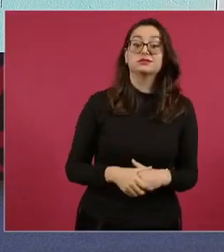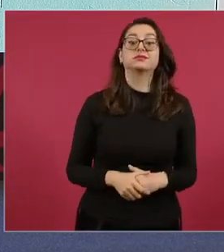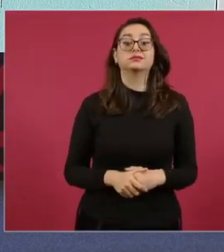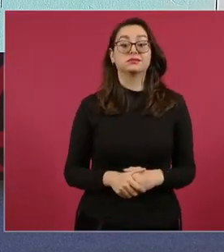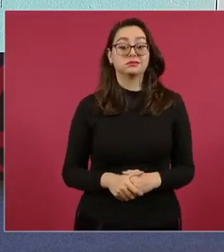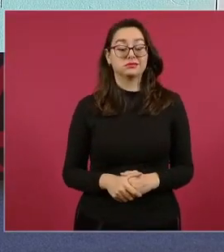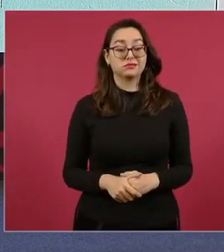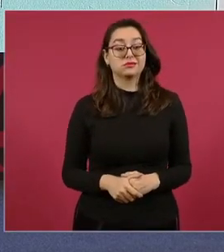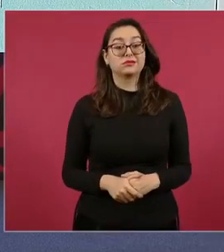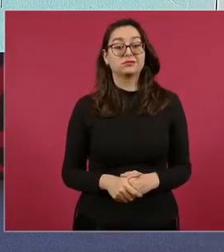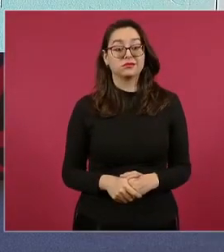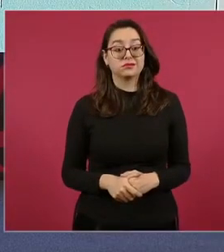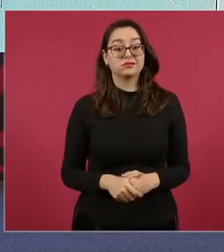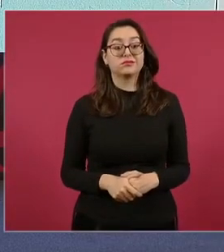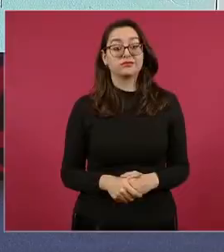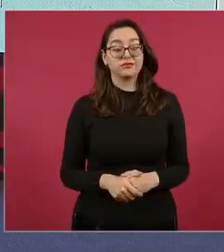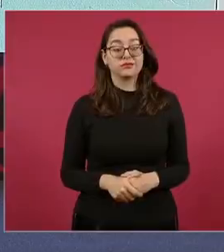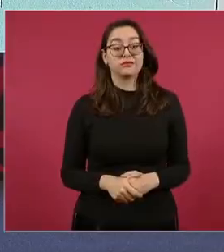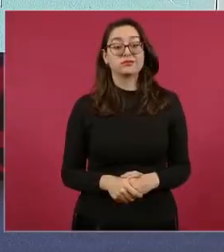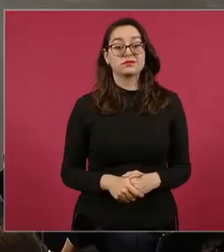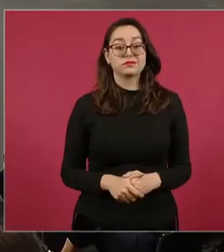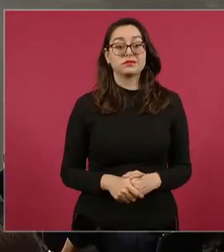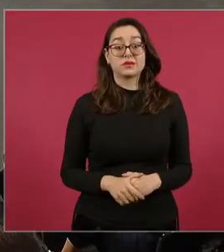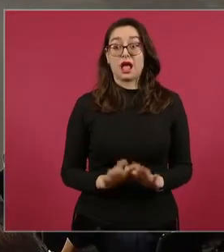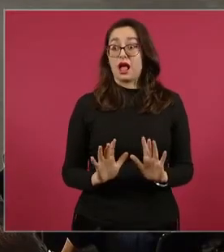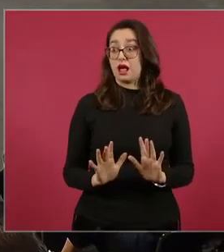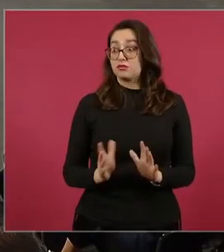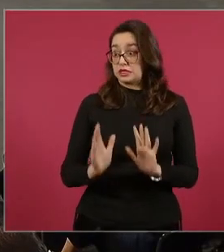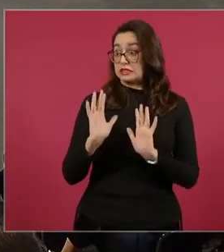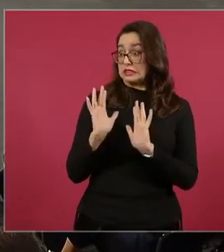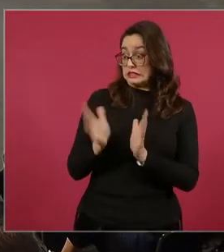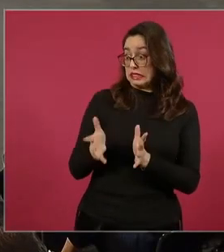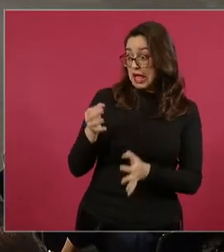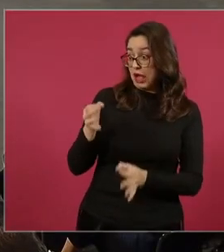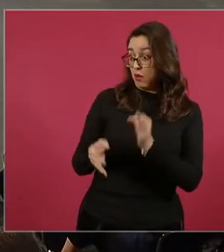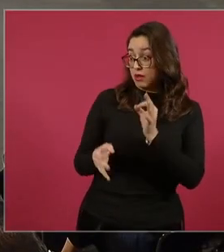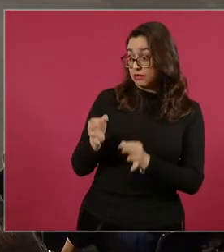lo ratificaran. Ah, que lo ratificaran. Ya estaba.